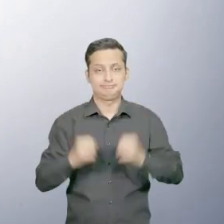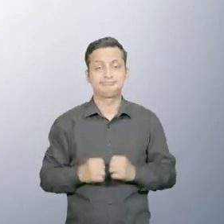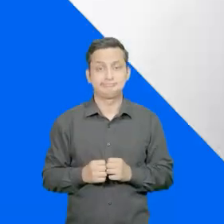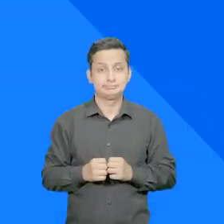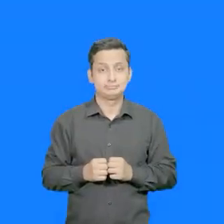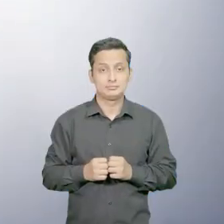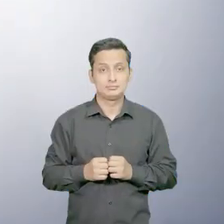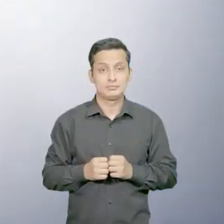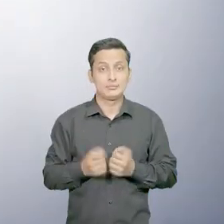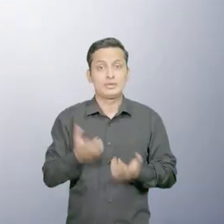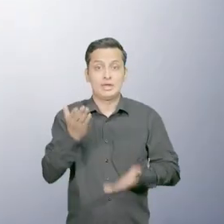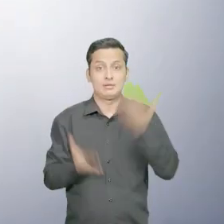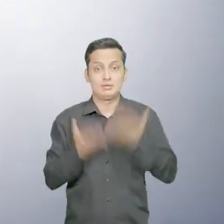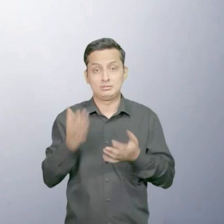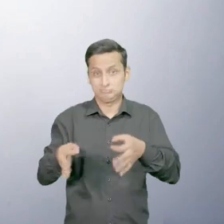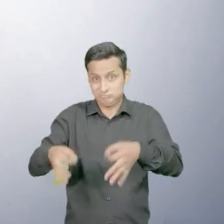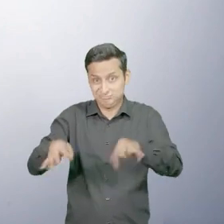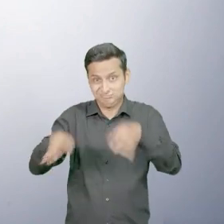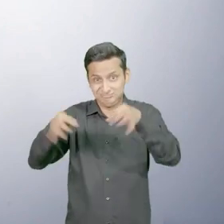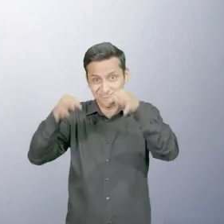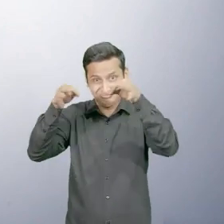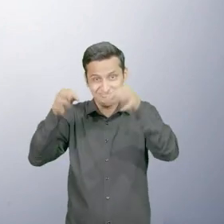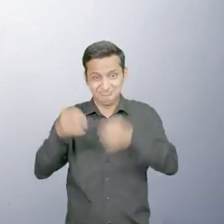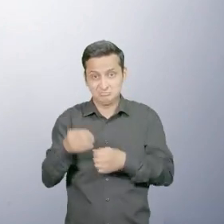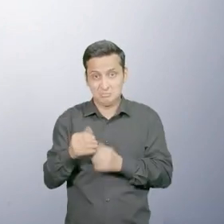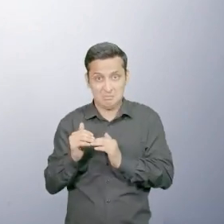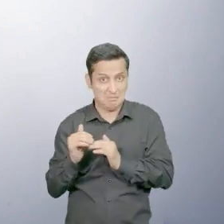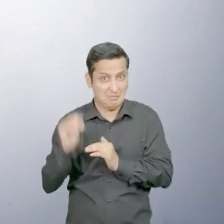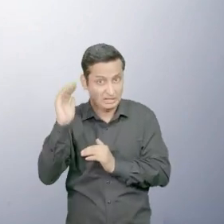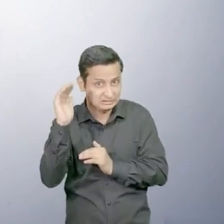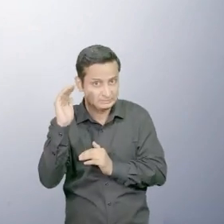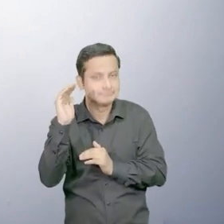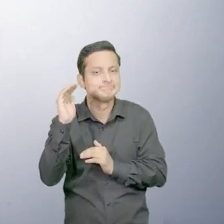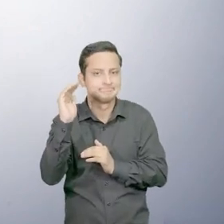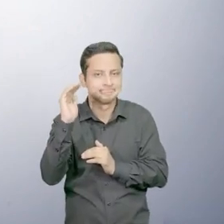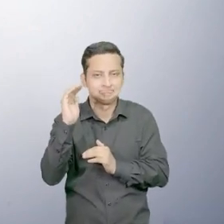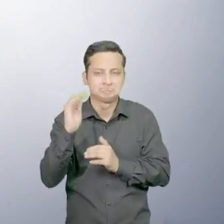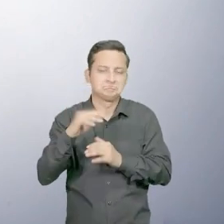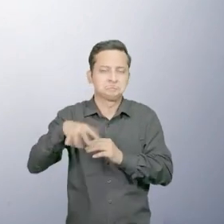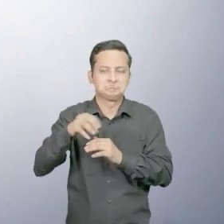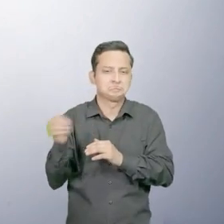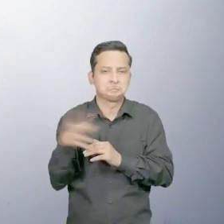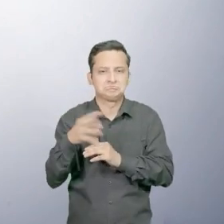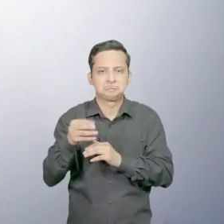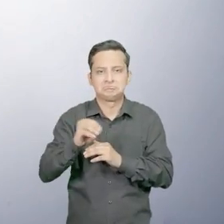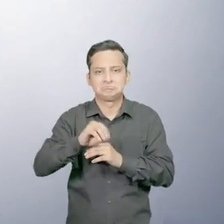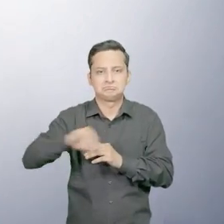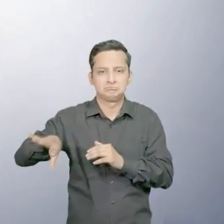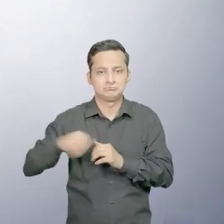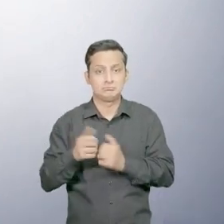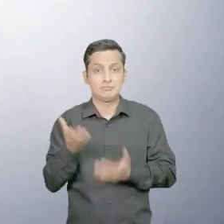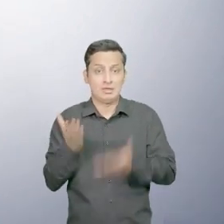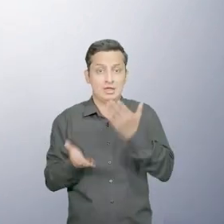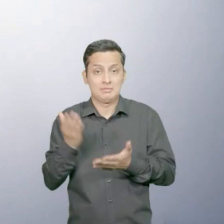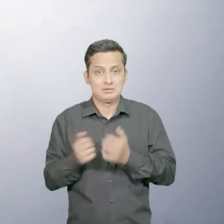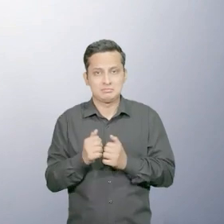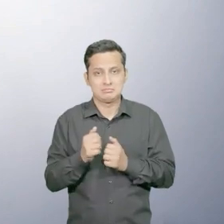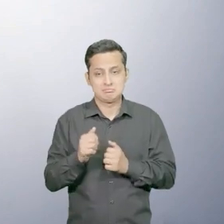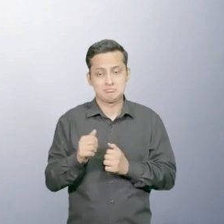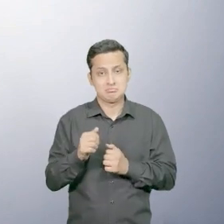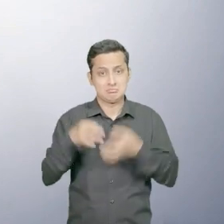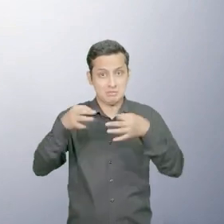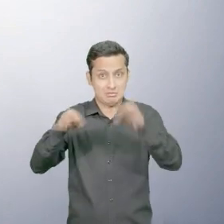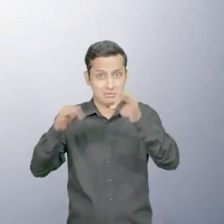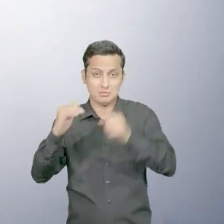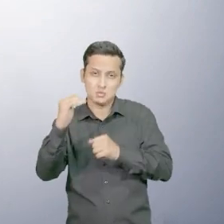electoral. Si existen más papeletas que sufragantes, se excluirán al azar. Si hay menos papeletas que